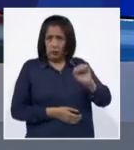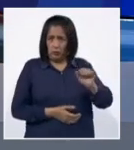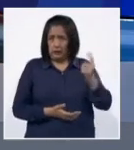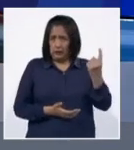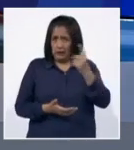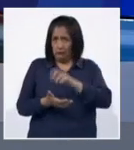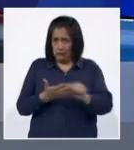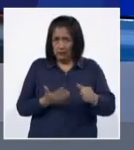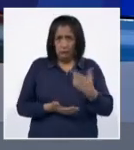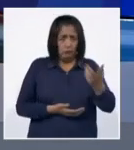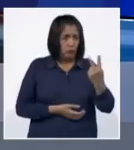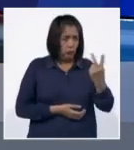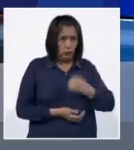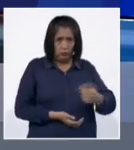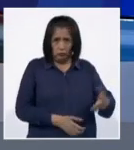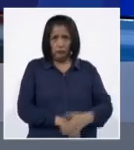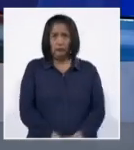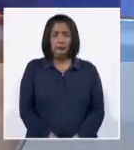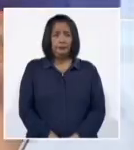soles mensuales por sus dos hijos.